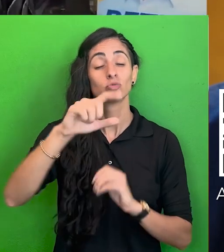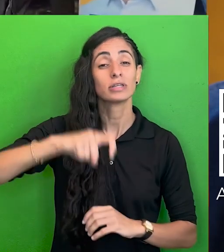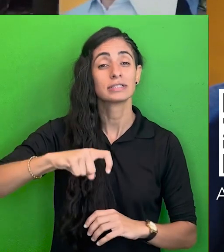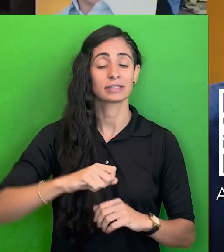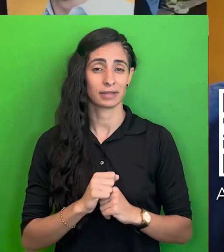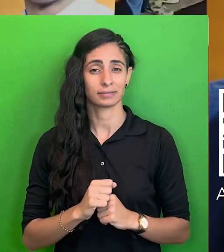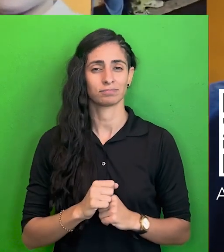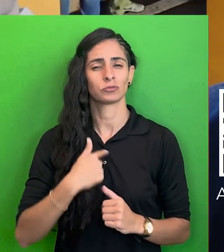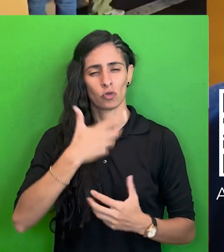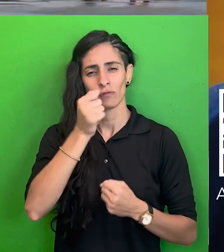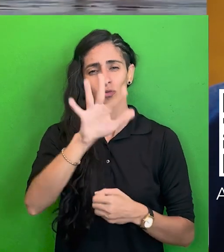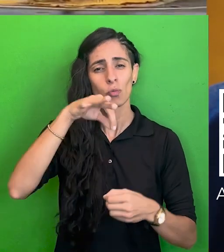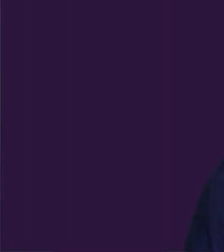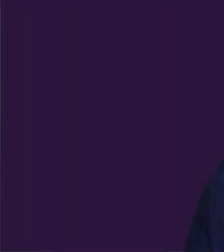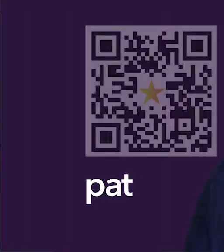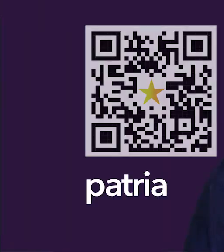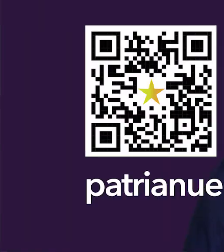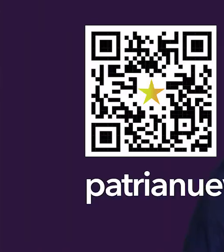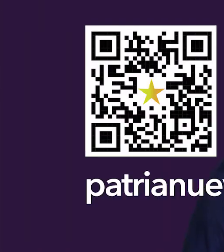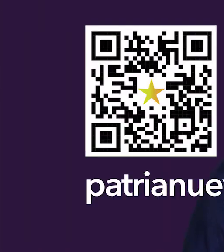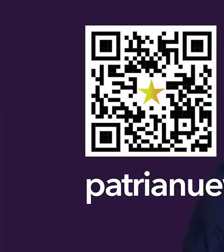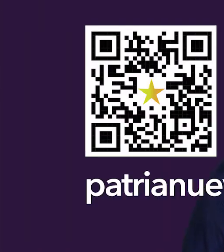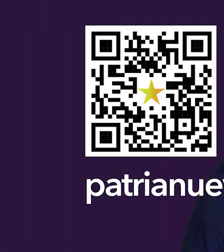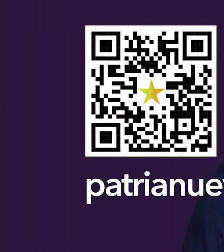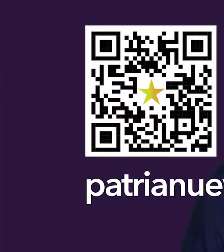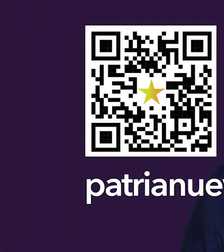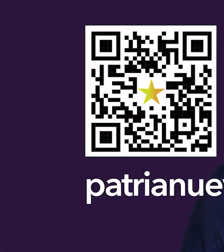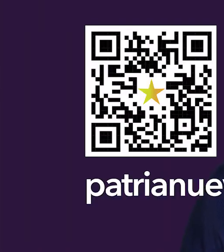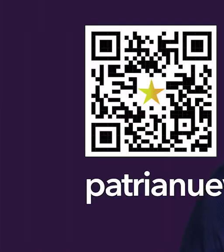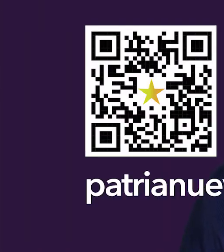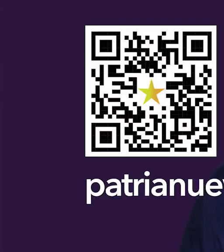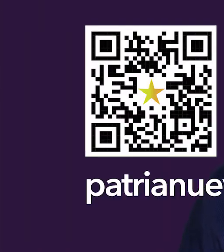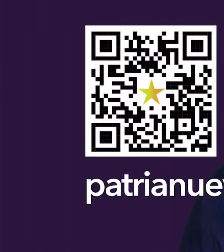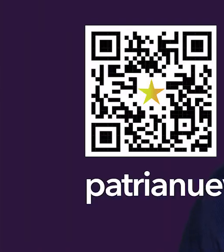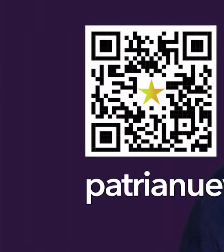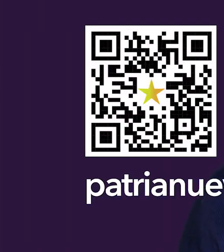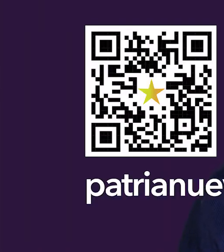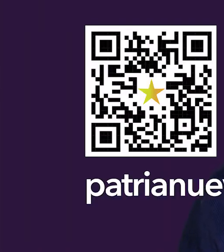limpio y eficaz que responda a tus necesidades. Cuento con tu voto. Juan Dalmau, gobernador.